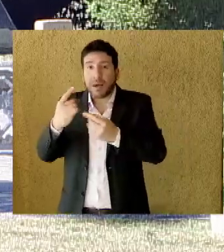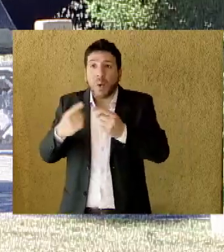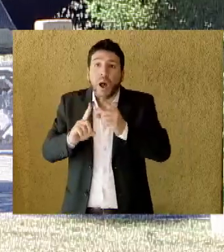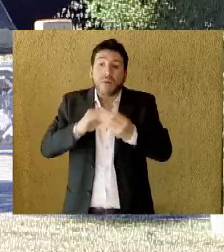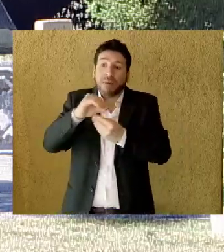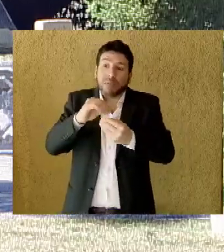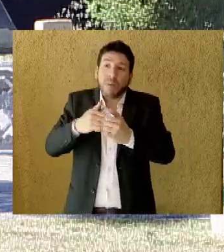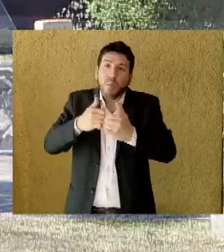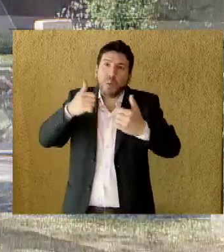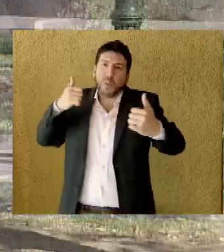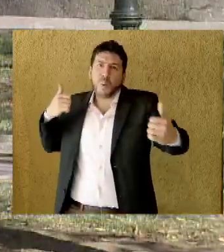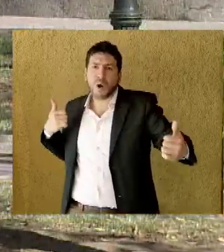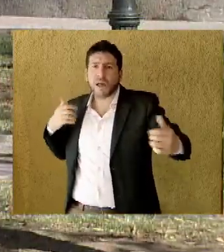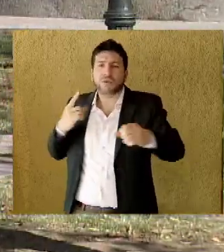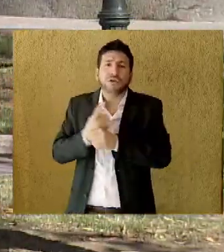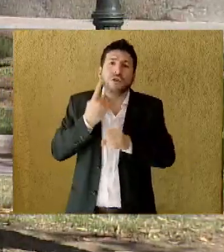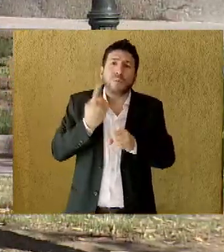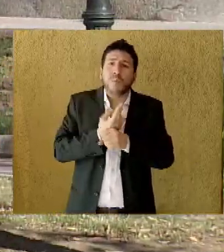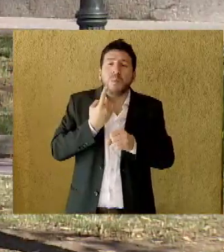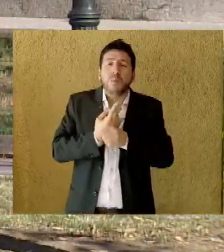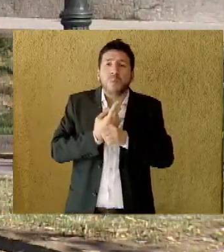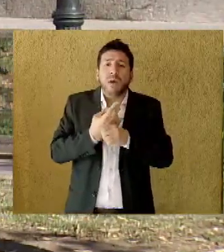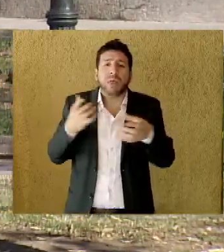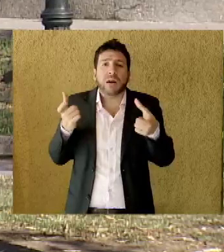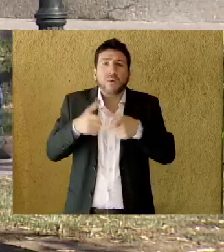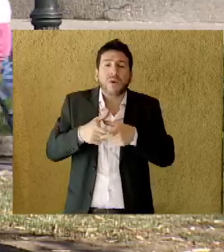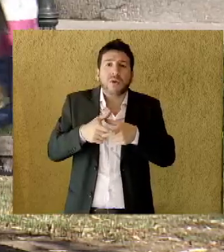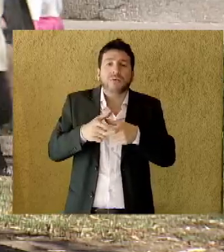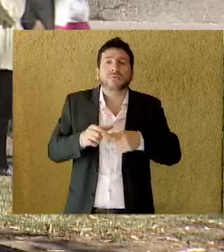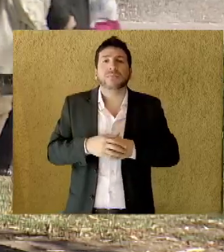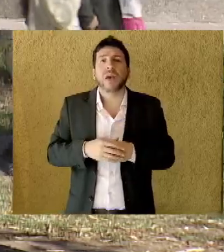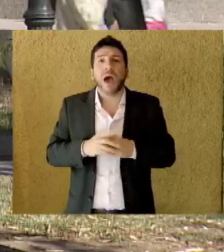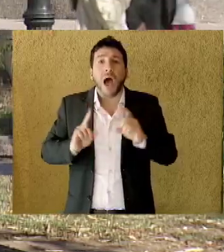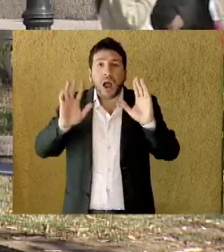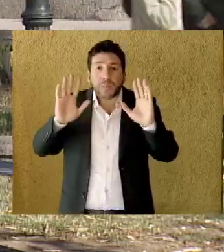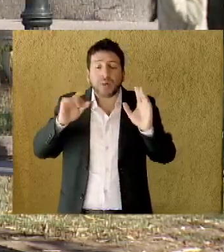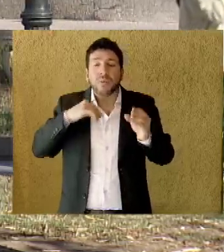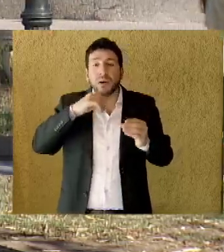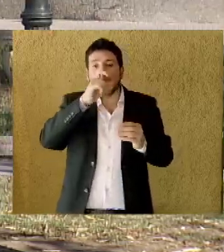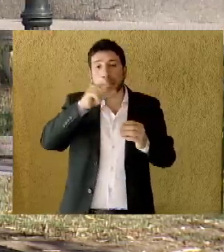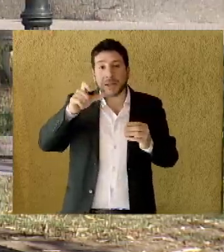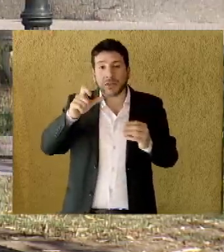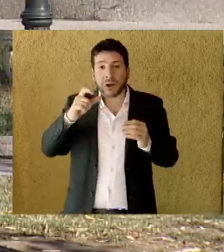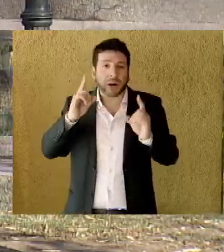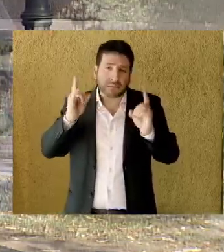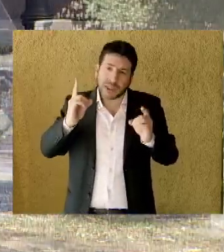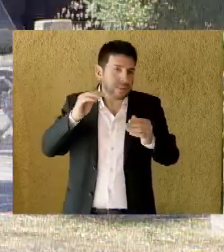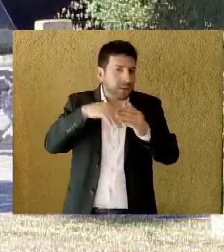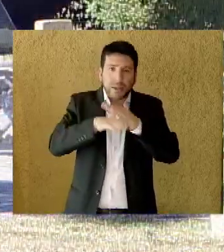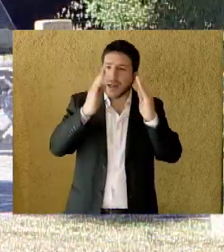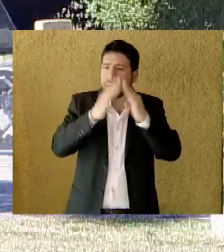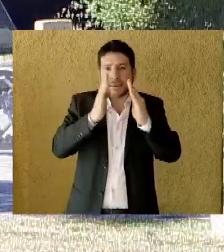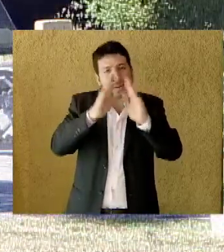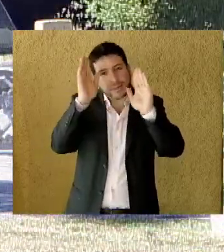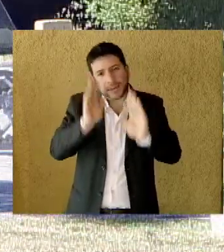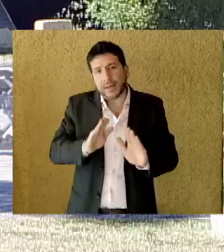que quizás viven en departamentos que están alejados y no van a poder hacer este encuentro. Hay personas que justamente se tienen que seguir cuidando como todos,